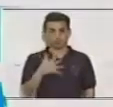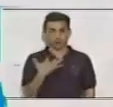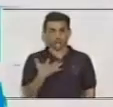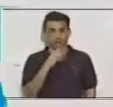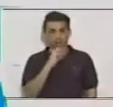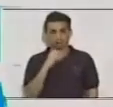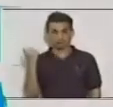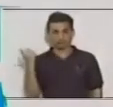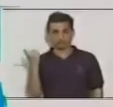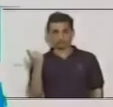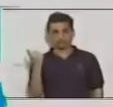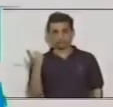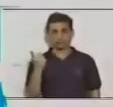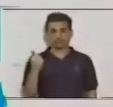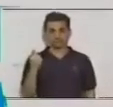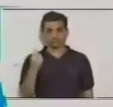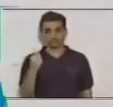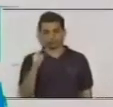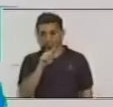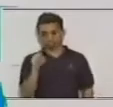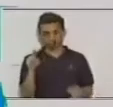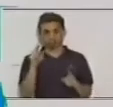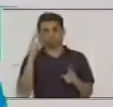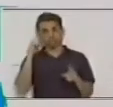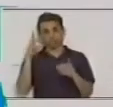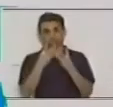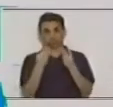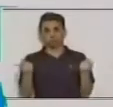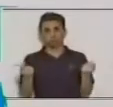qué características tiene.